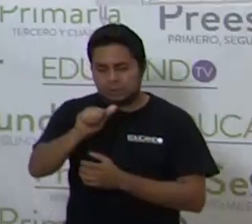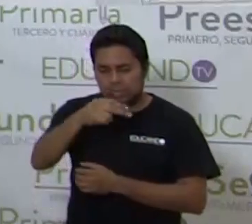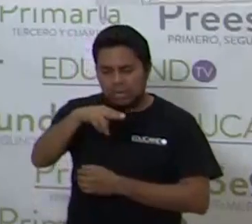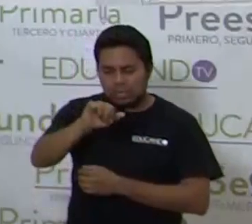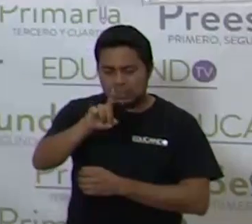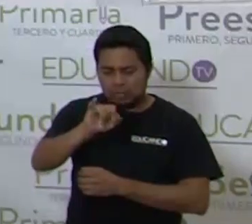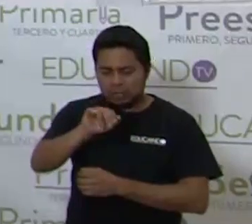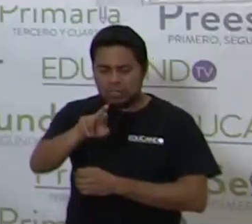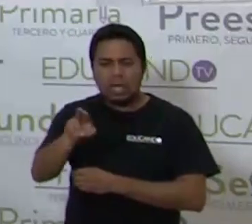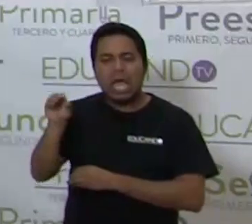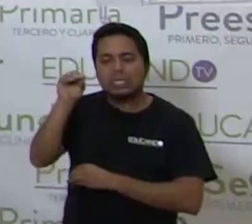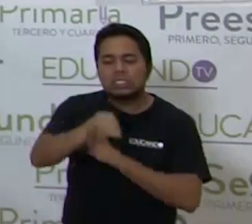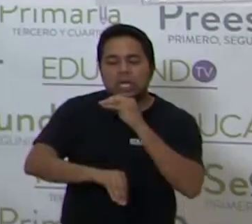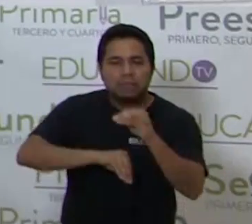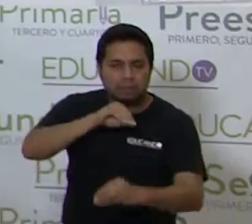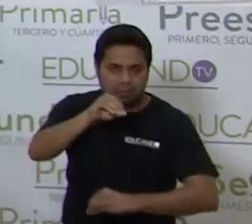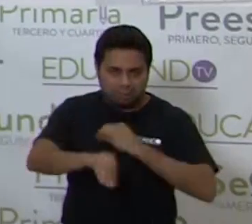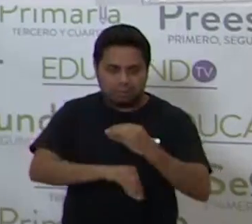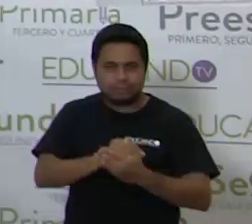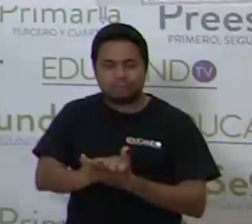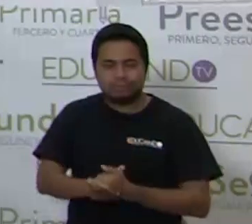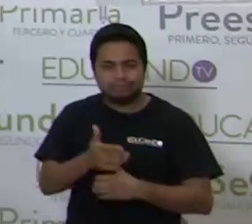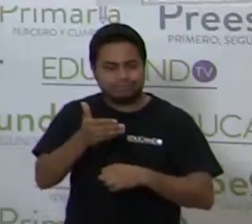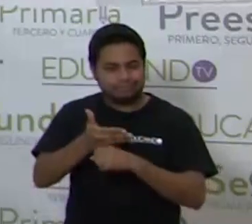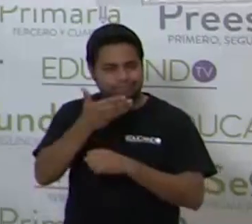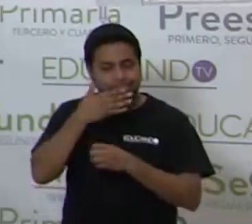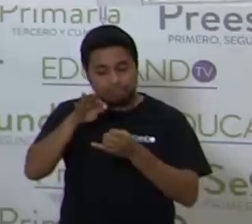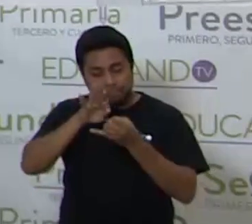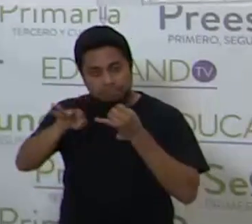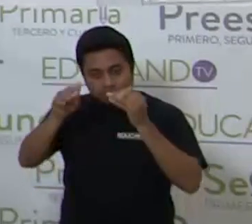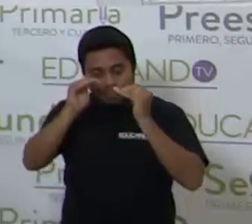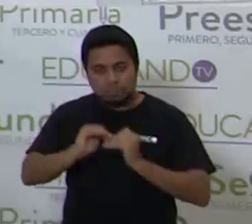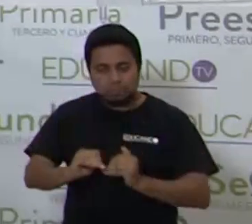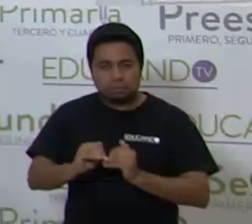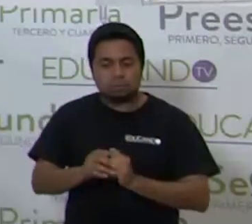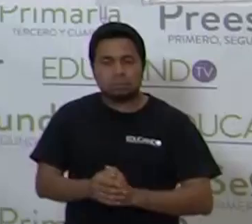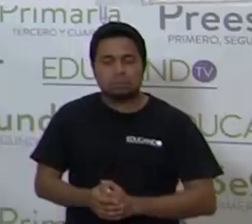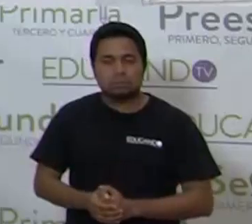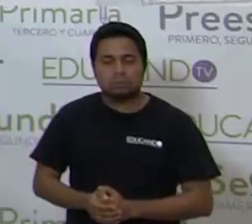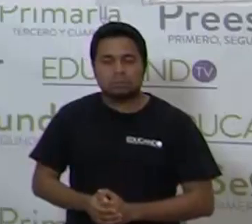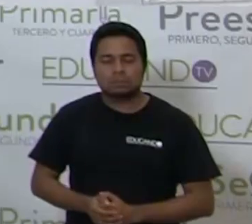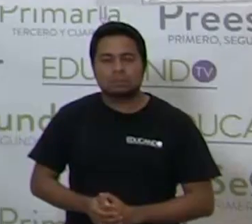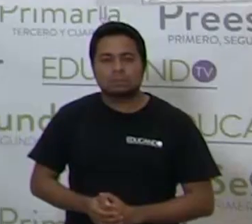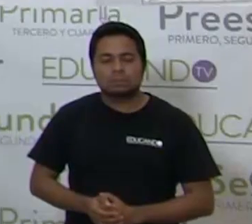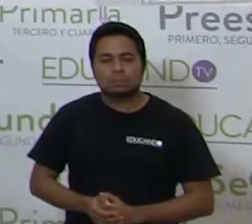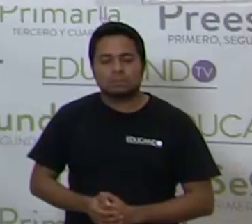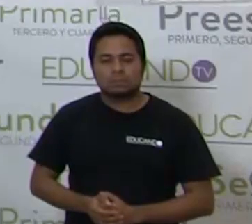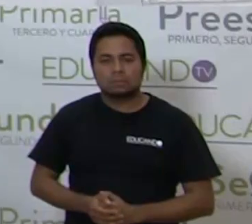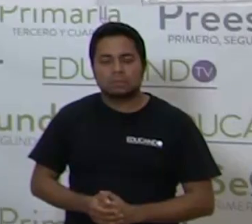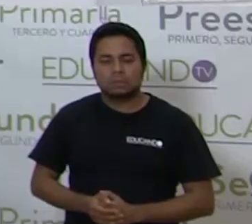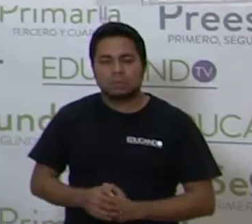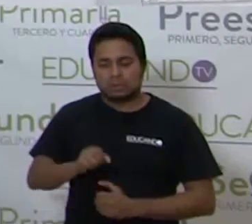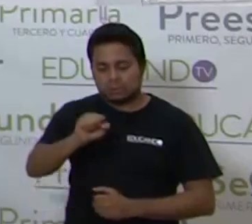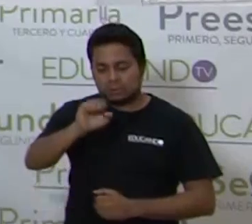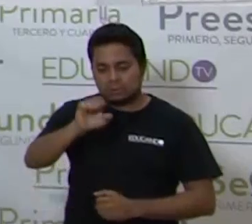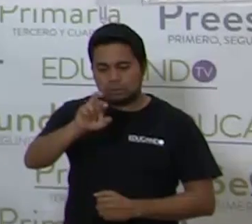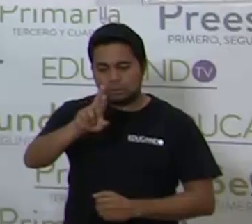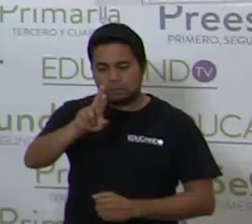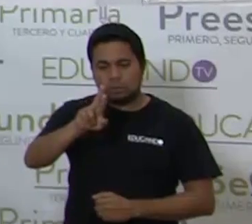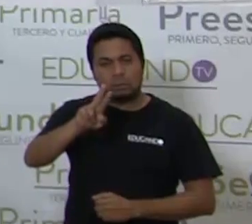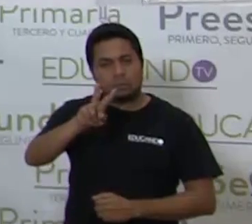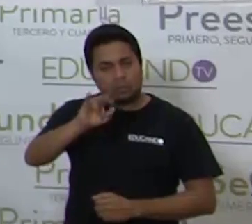Añadir. Muy bien. Y por último, servir templado en la misma